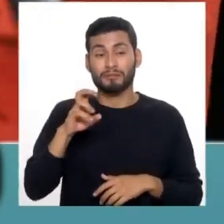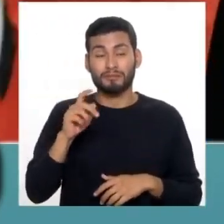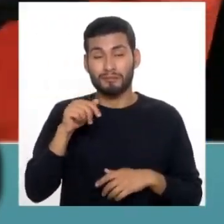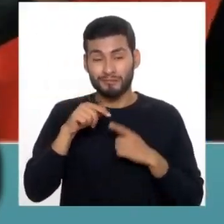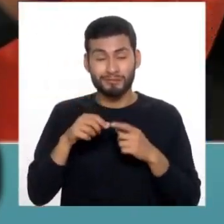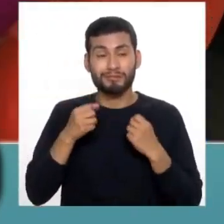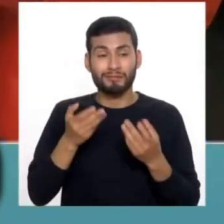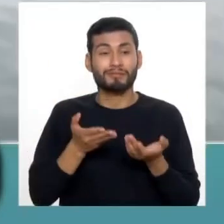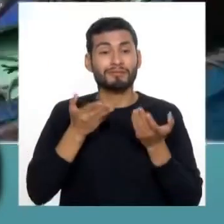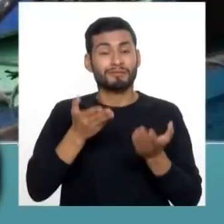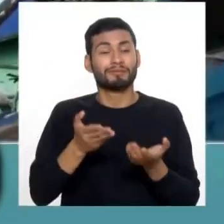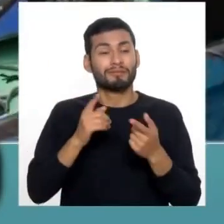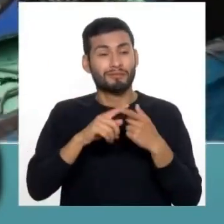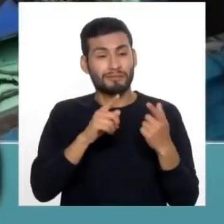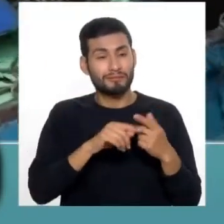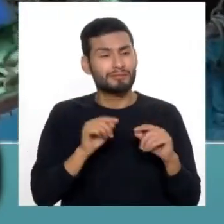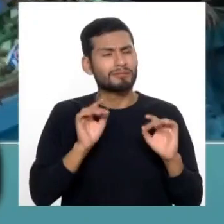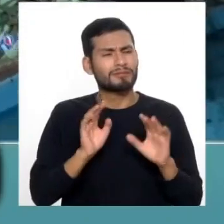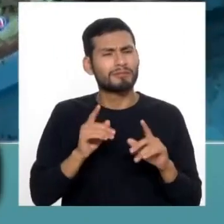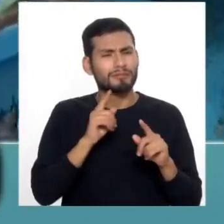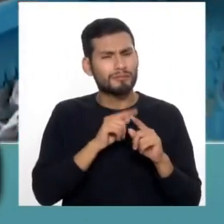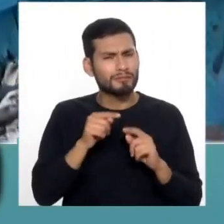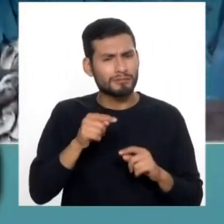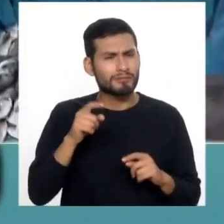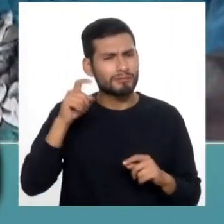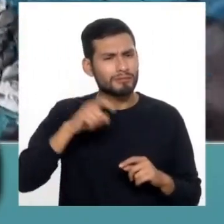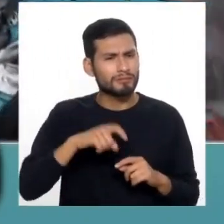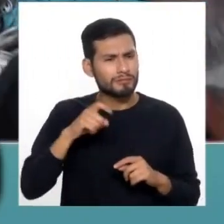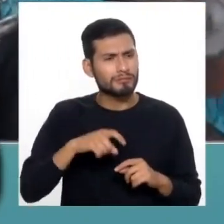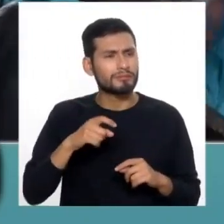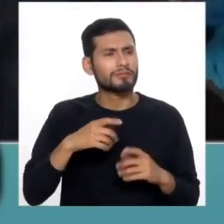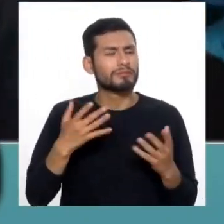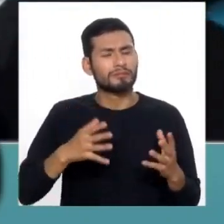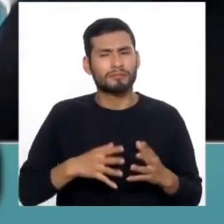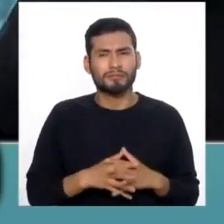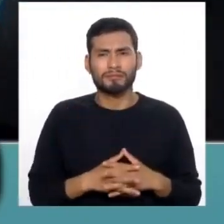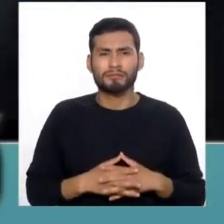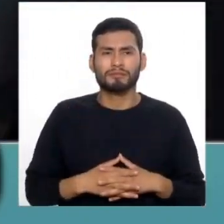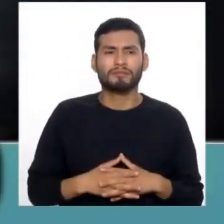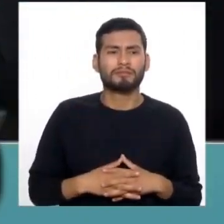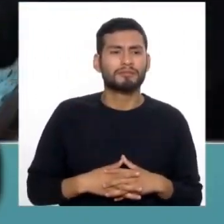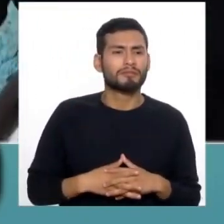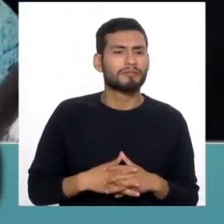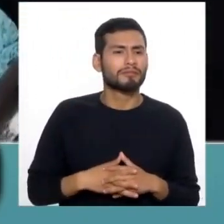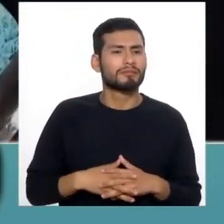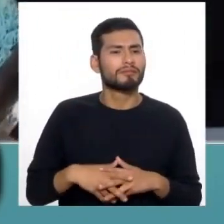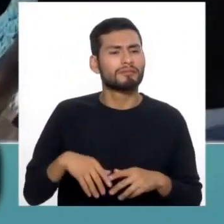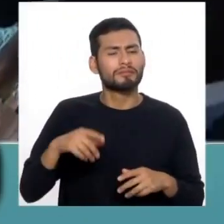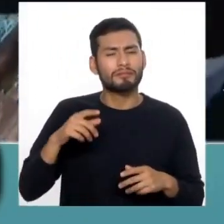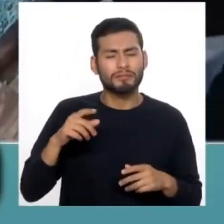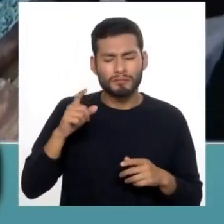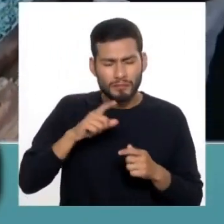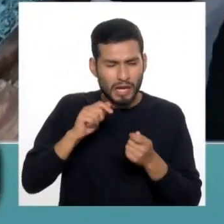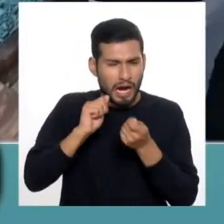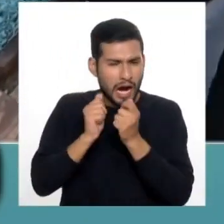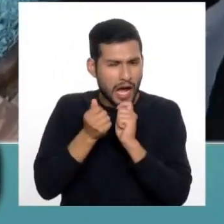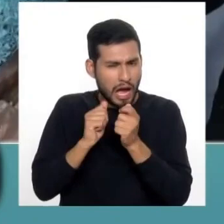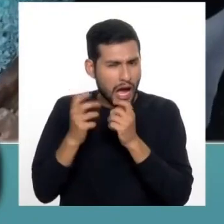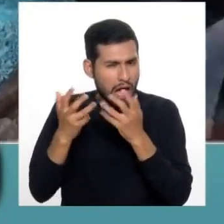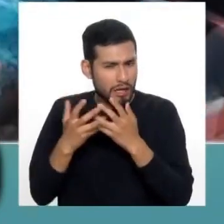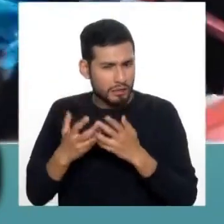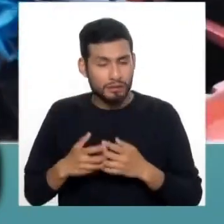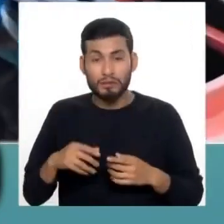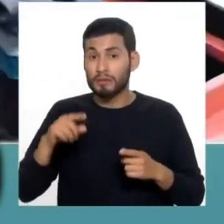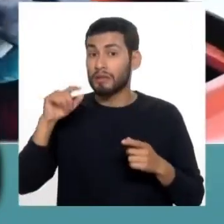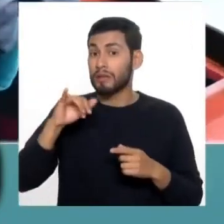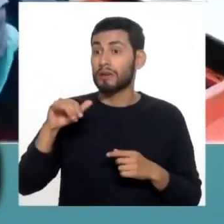mayor disponibilidad de otras, pero ahí vamos a necesitar una situación de adaptación. Y lo otro, fuera de la pesquería, de